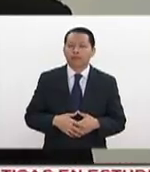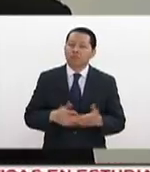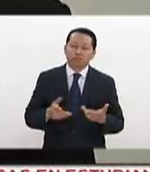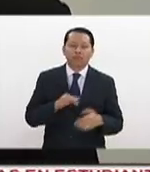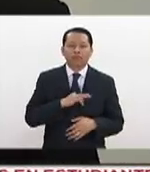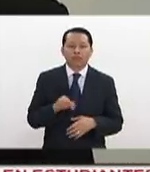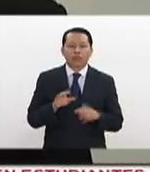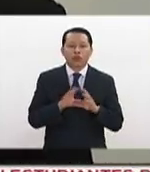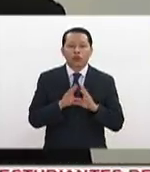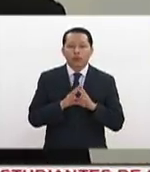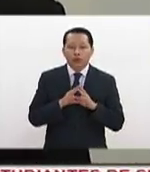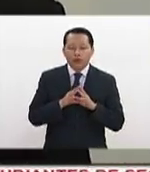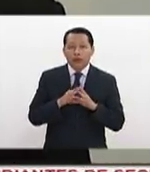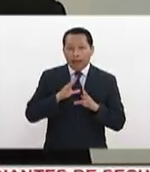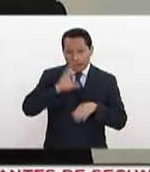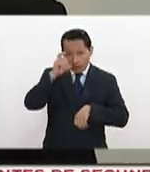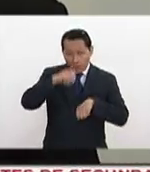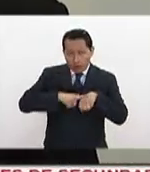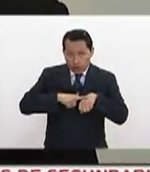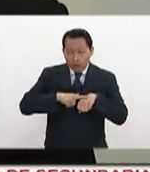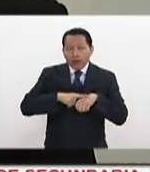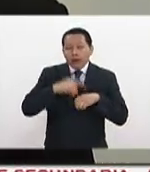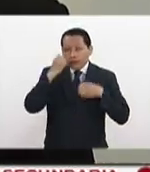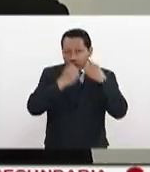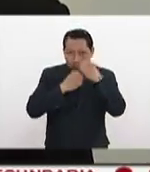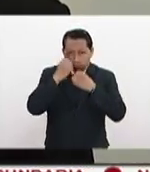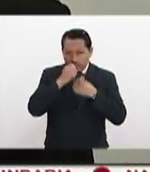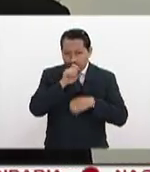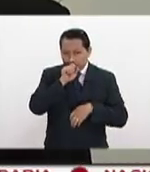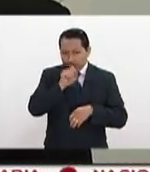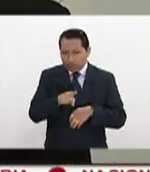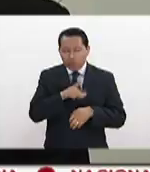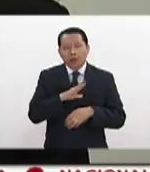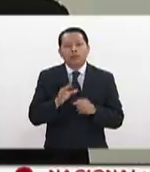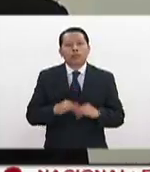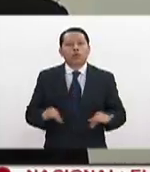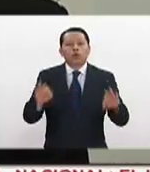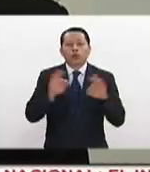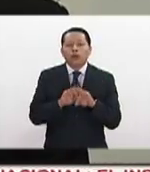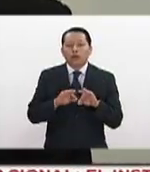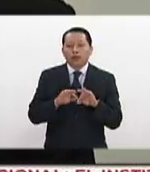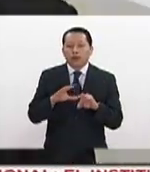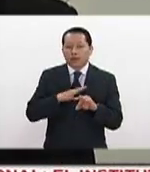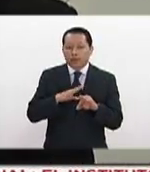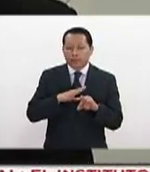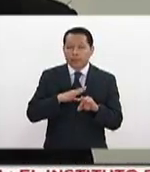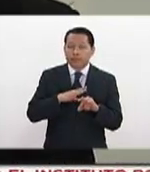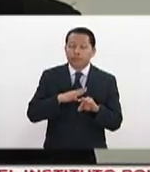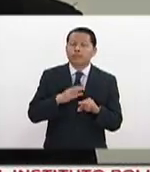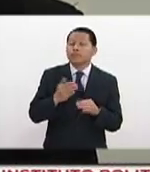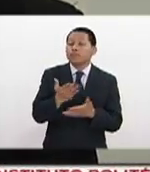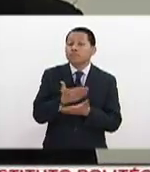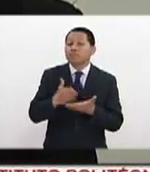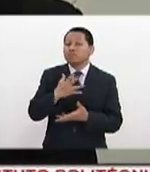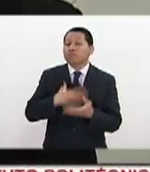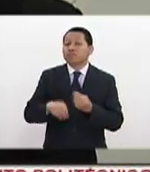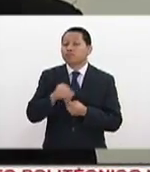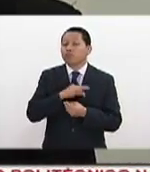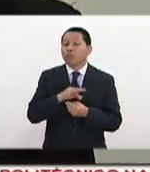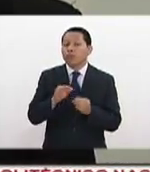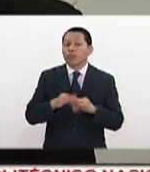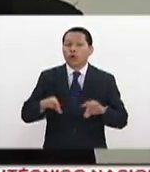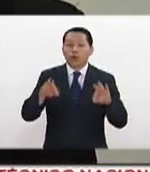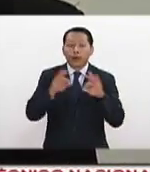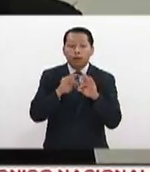digamos, consolidado esta cultura de la evaluación y que es muy importante señalar. Y por otro lado también es